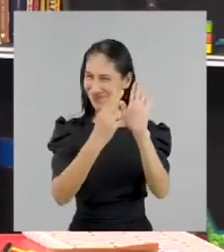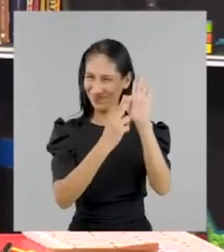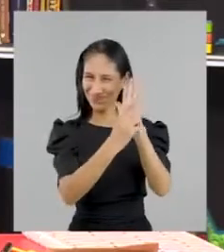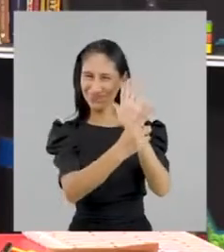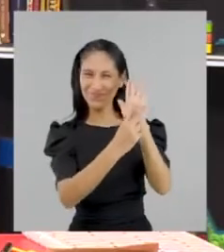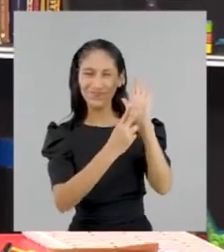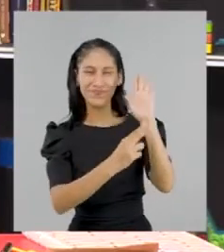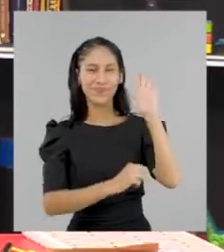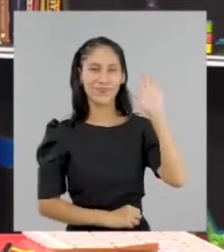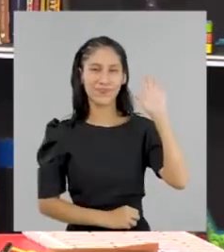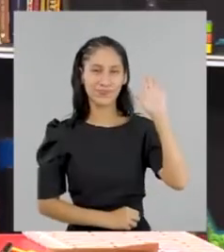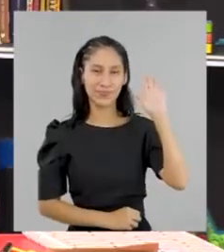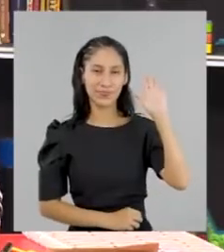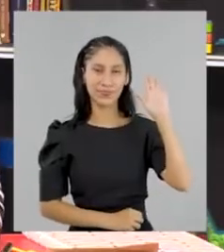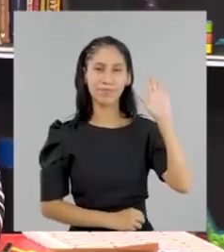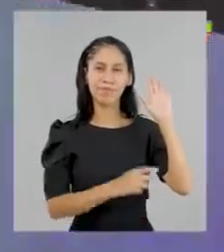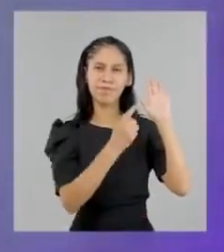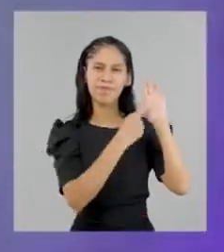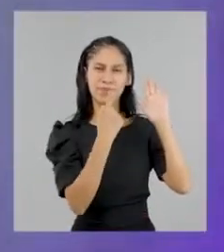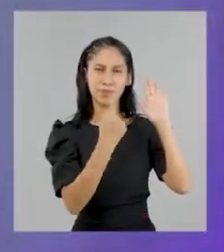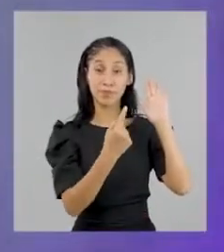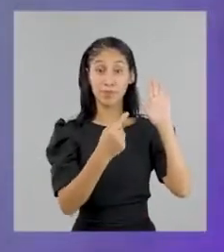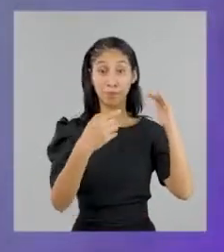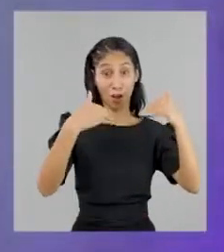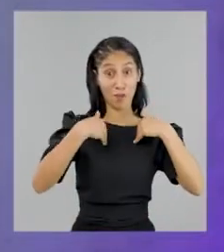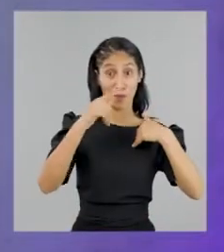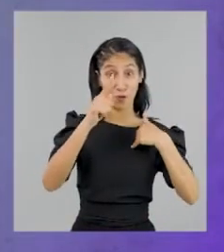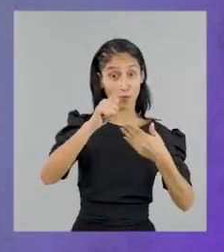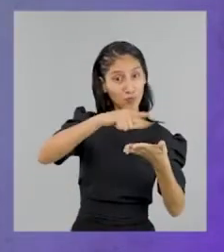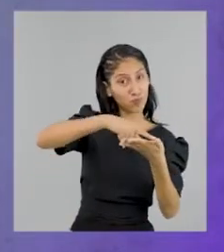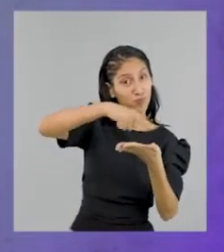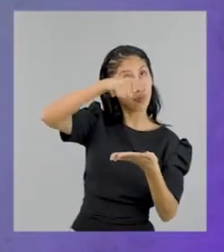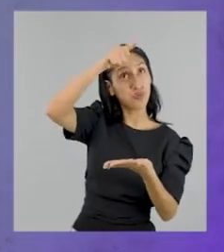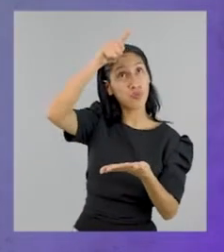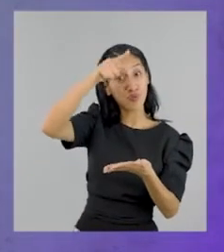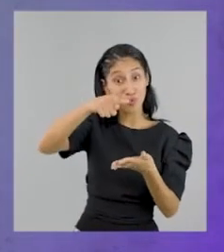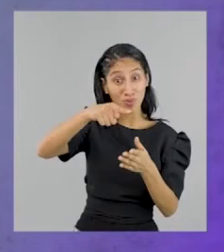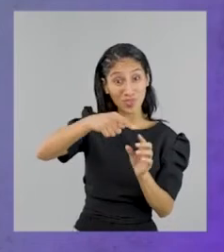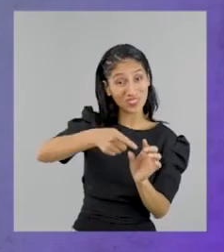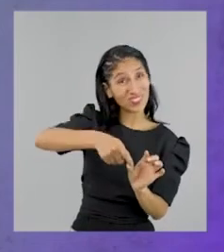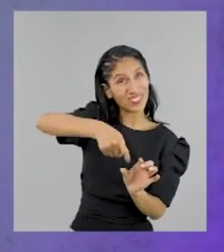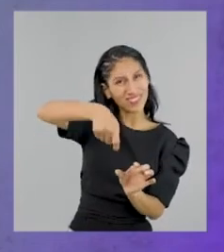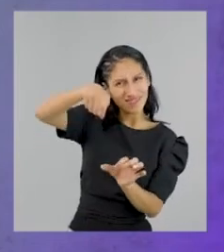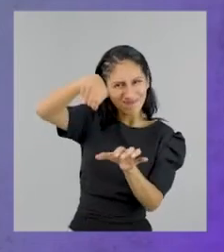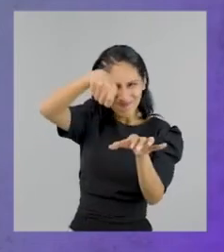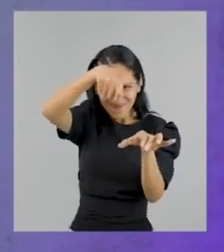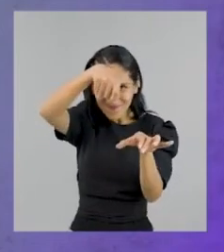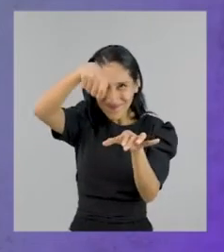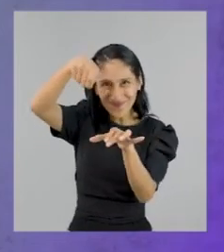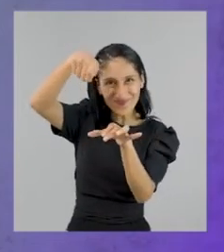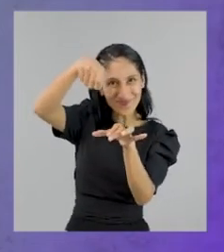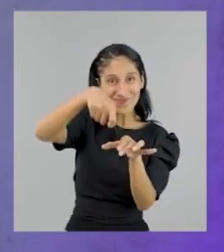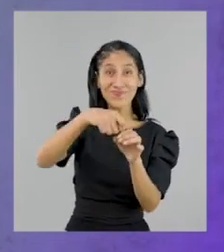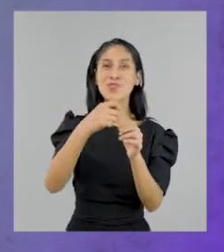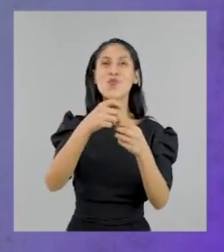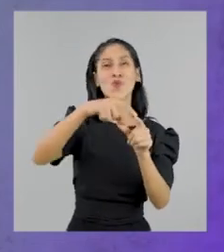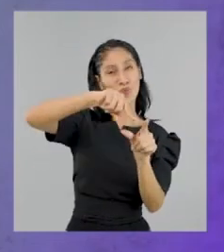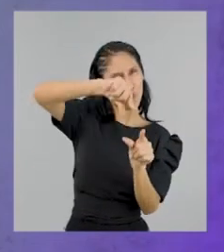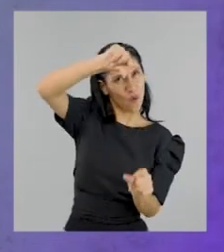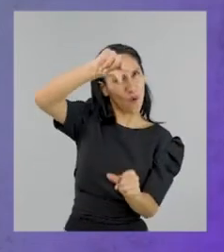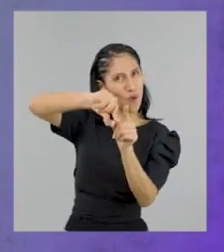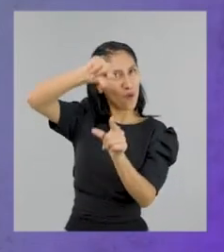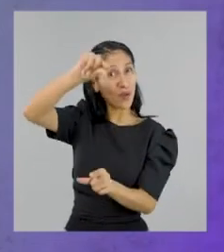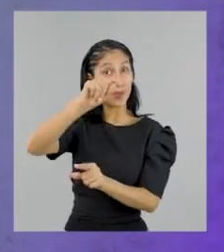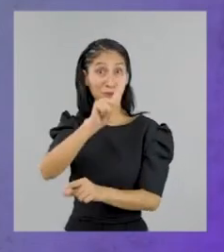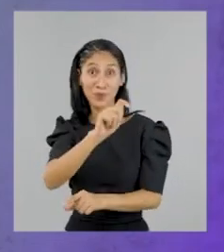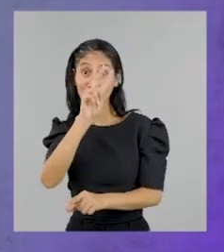Veamos la siguiente situación. Tenemos un compás cuyos brazos articulados miden 12